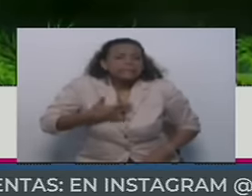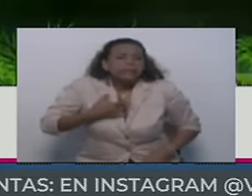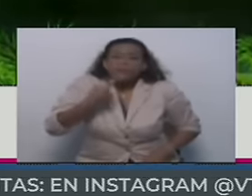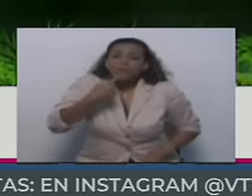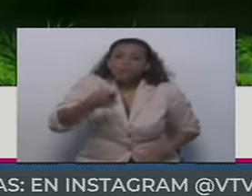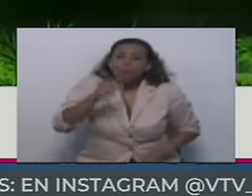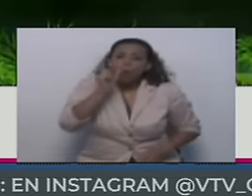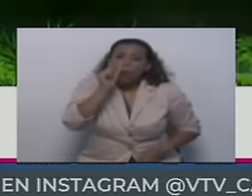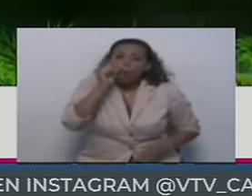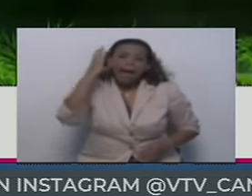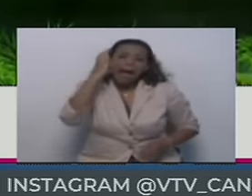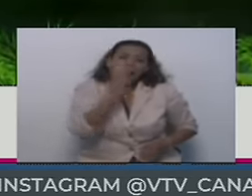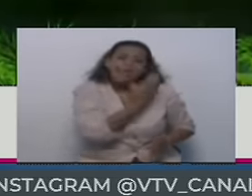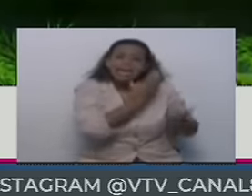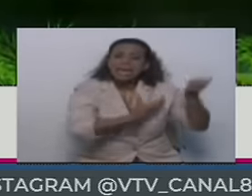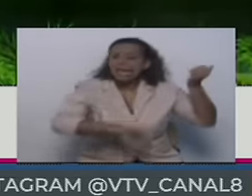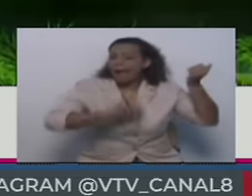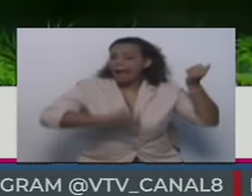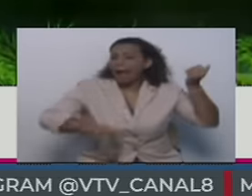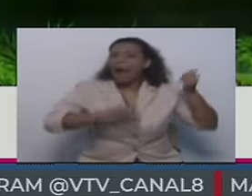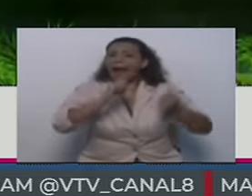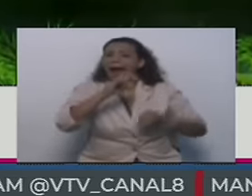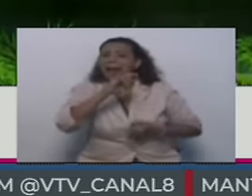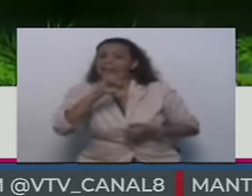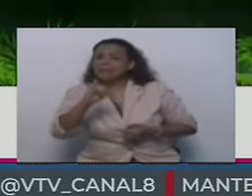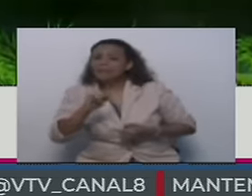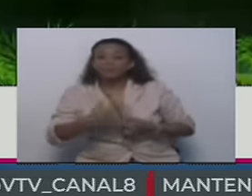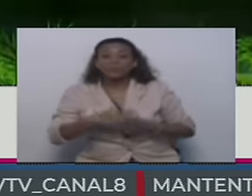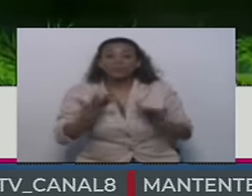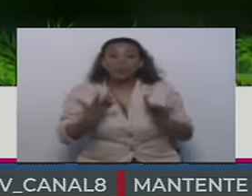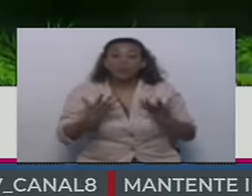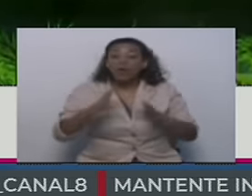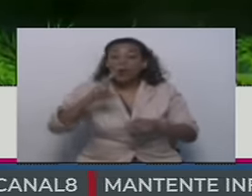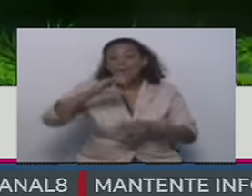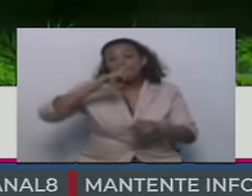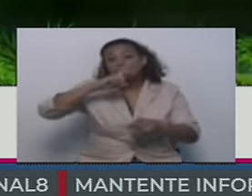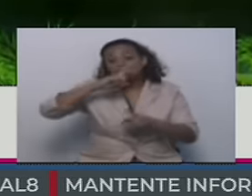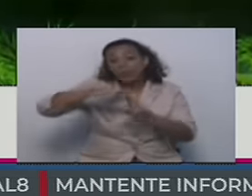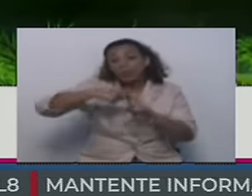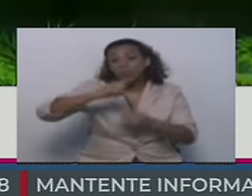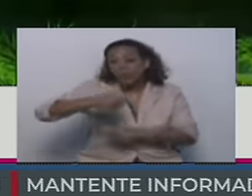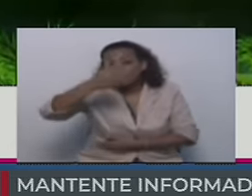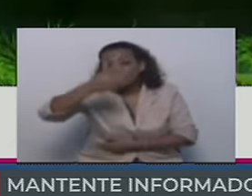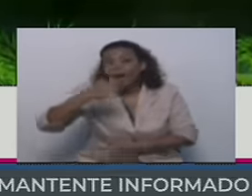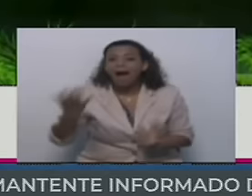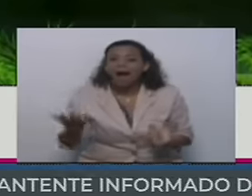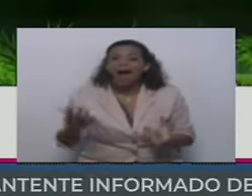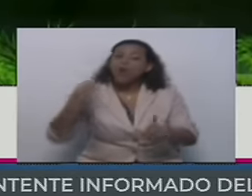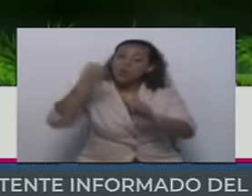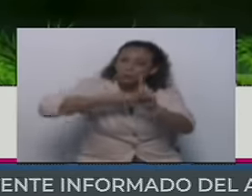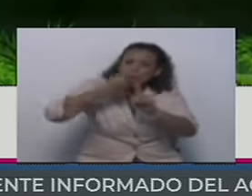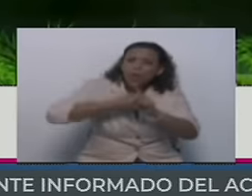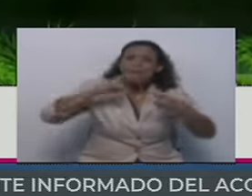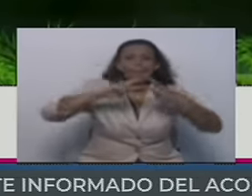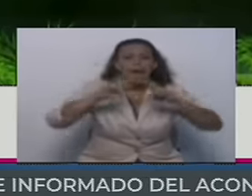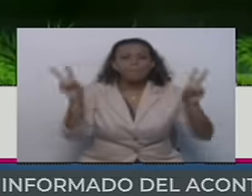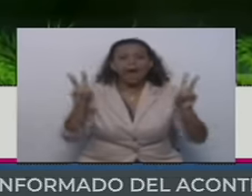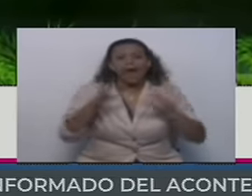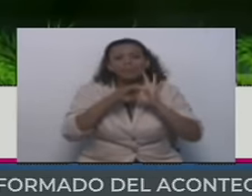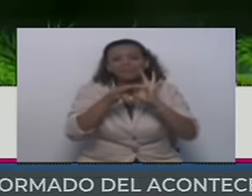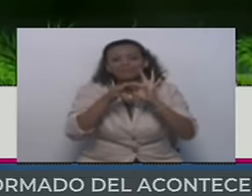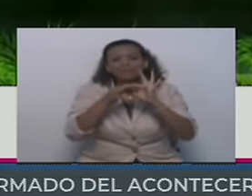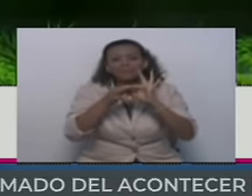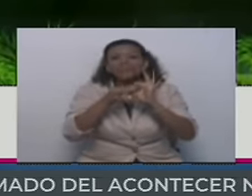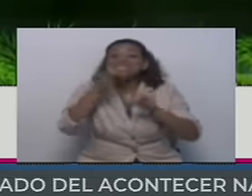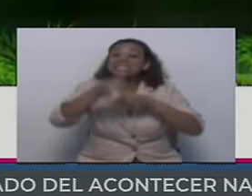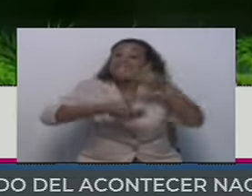nuestro gran cantor Ali Primera. Desde Con Maduro Más decimos, luchemos por la paz y